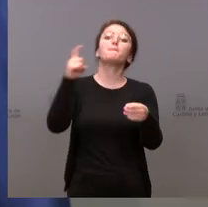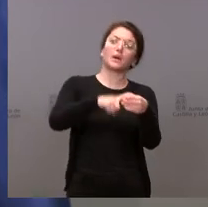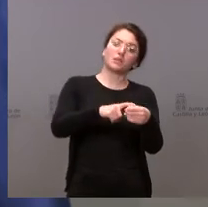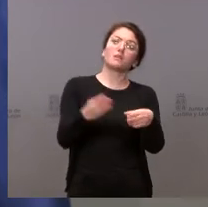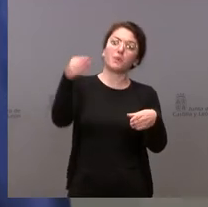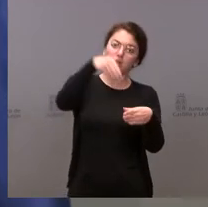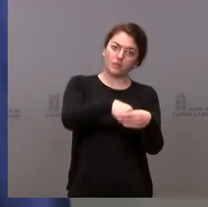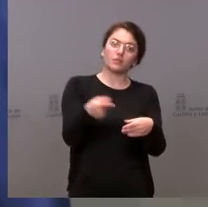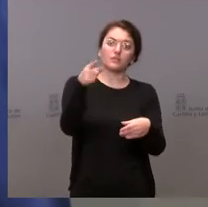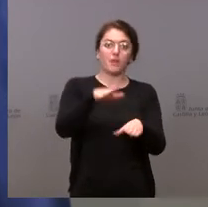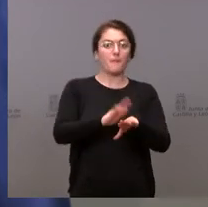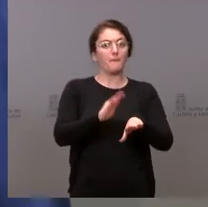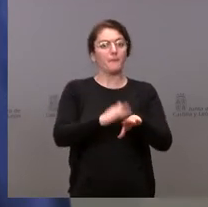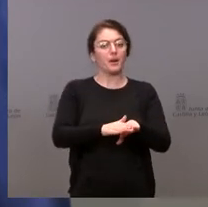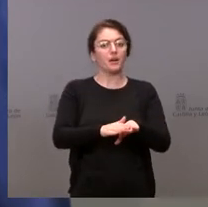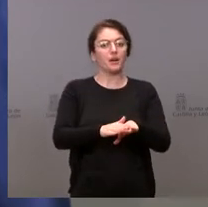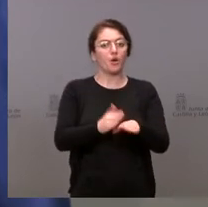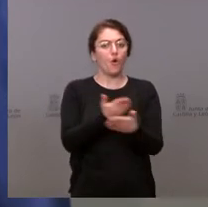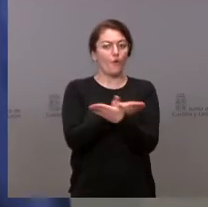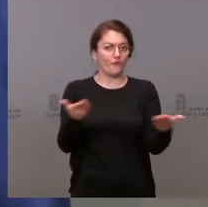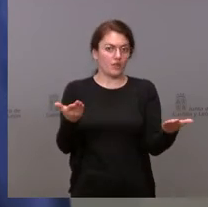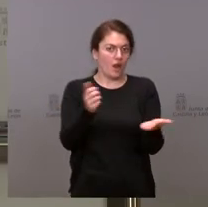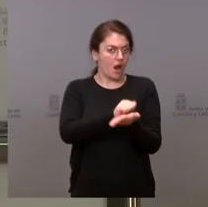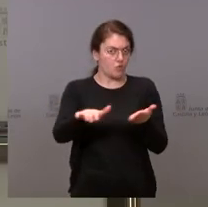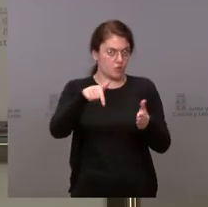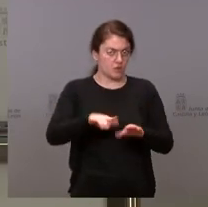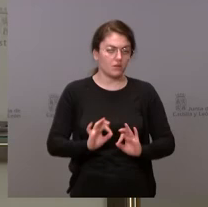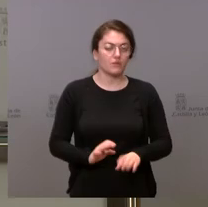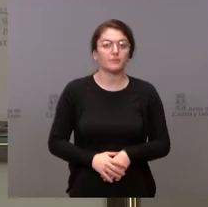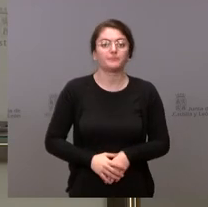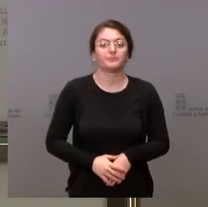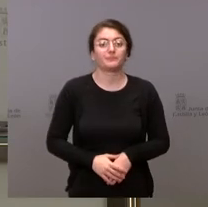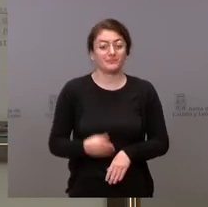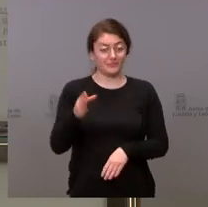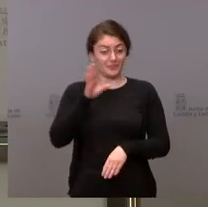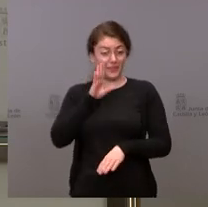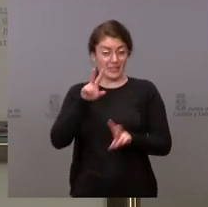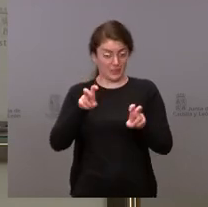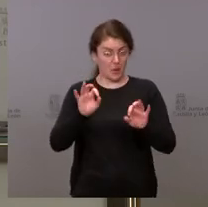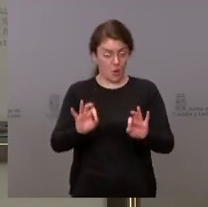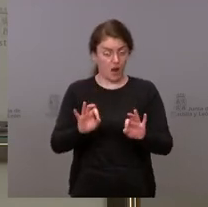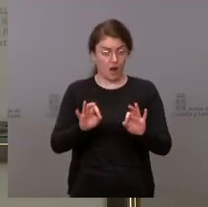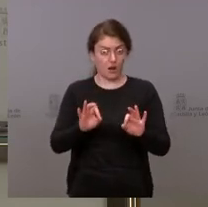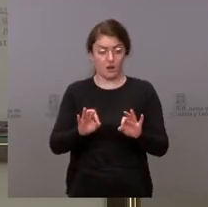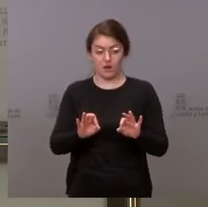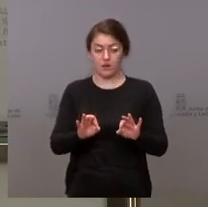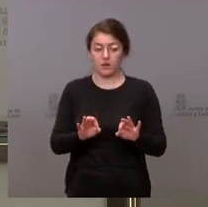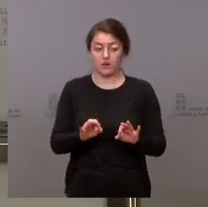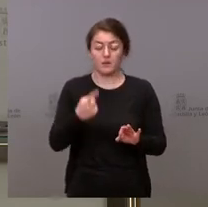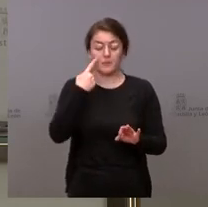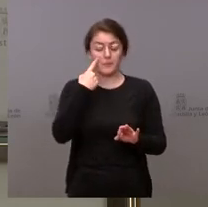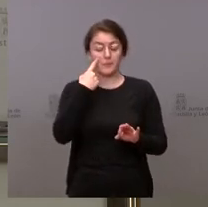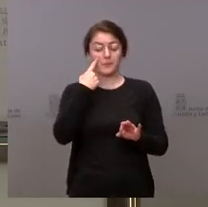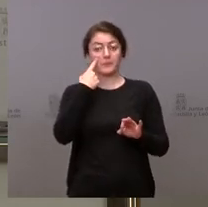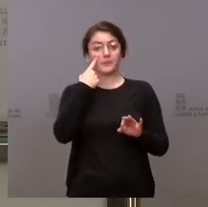gratuita que tiene planteada la junta de castilla-león si sobre esto mismo hasta qué punto me imagino